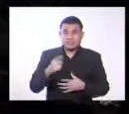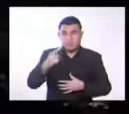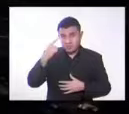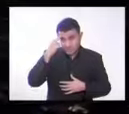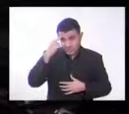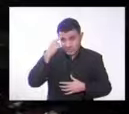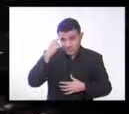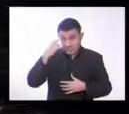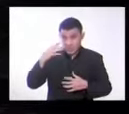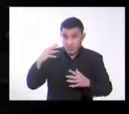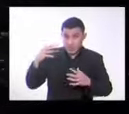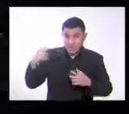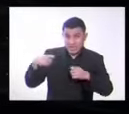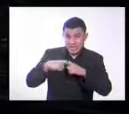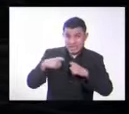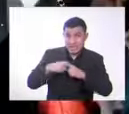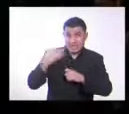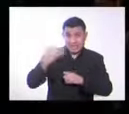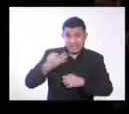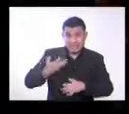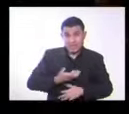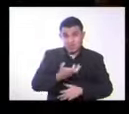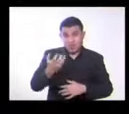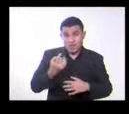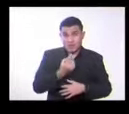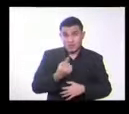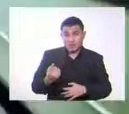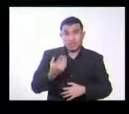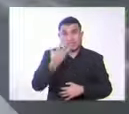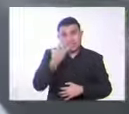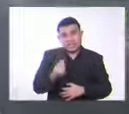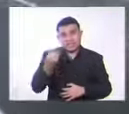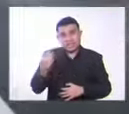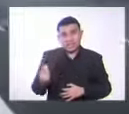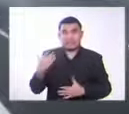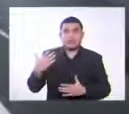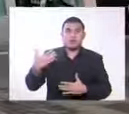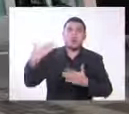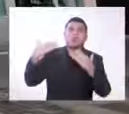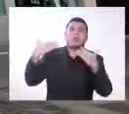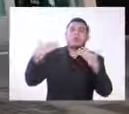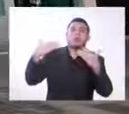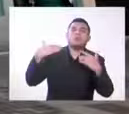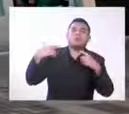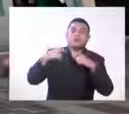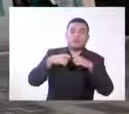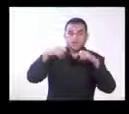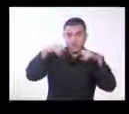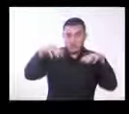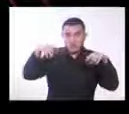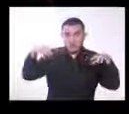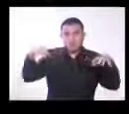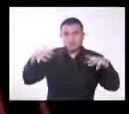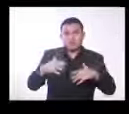necesita toda la gente diariamente: la luz eléctrica, los aires acondicionados en lugares calurosos y la calefacción en